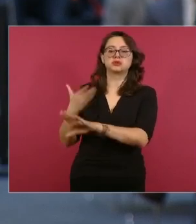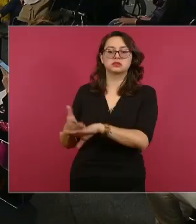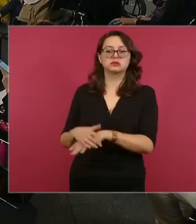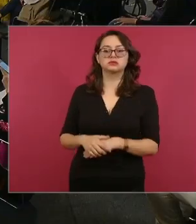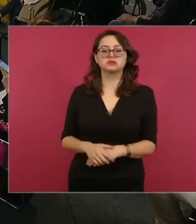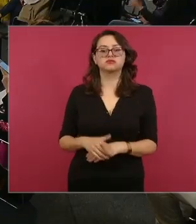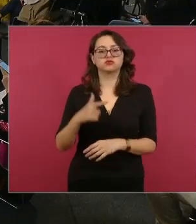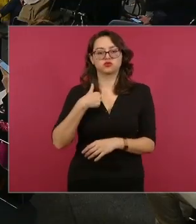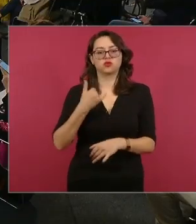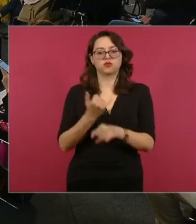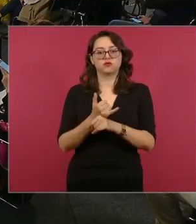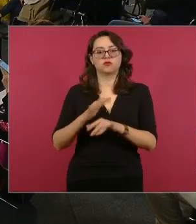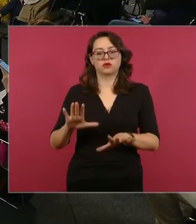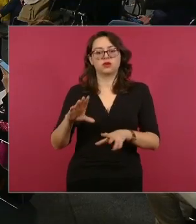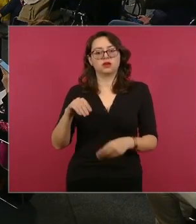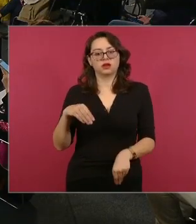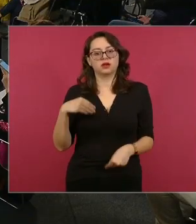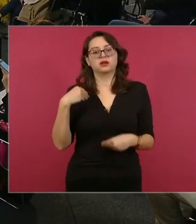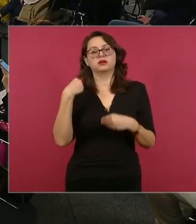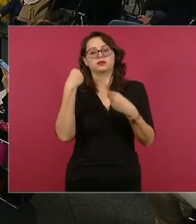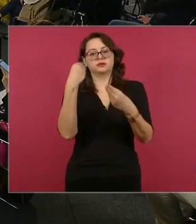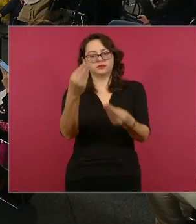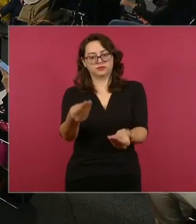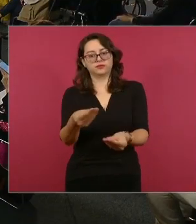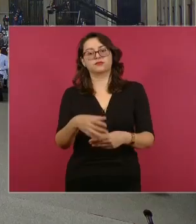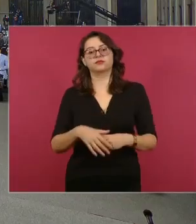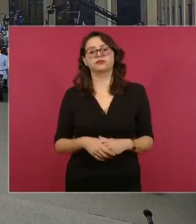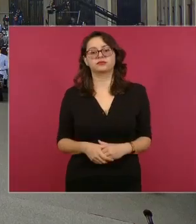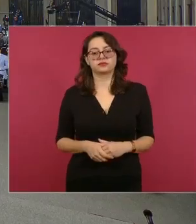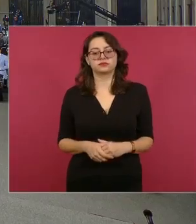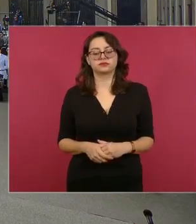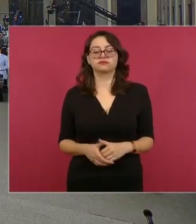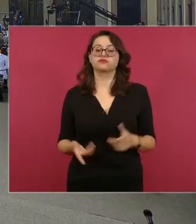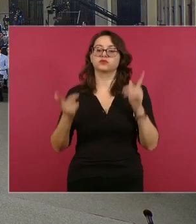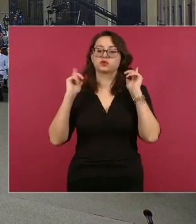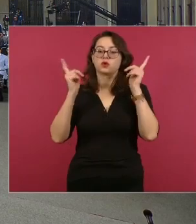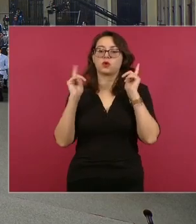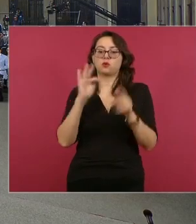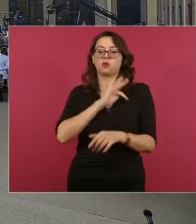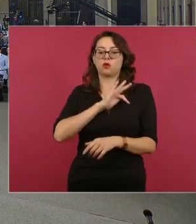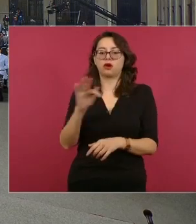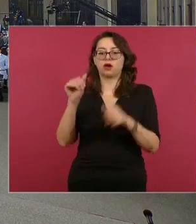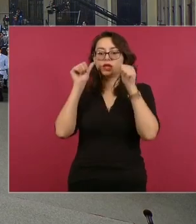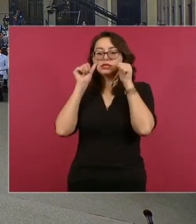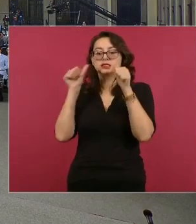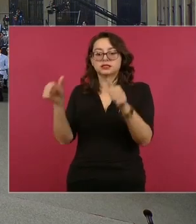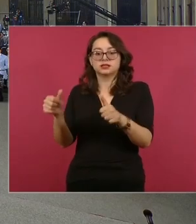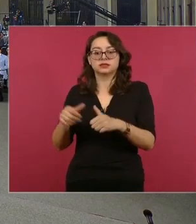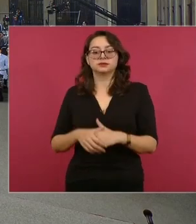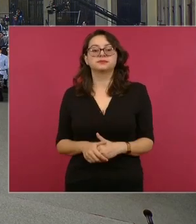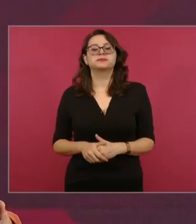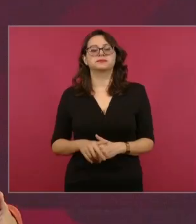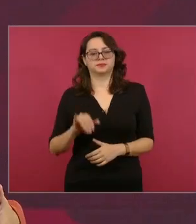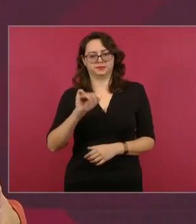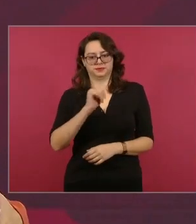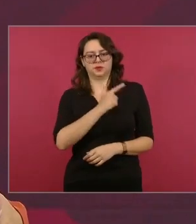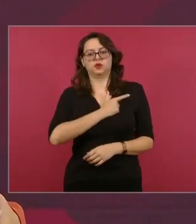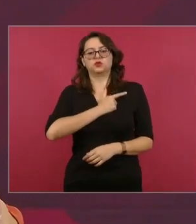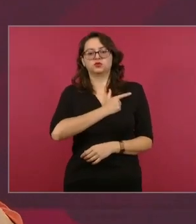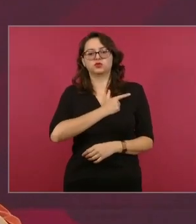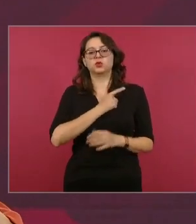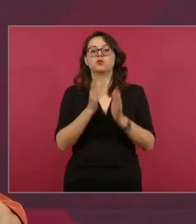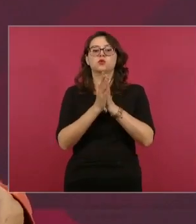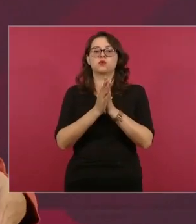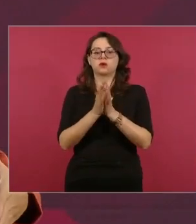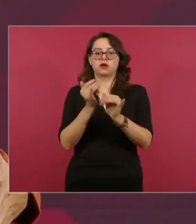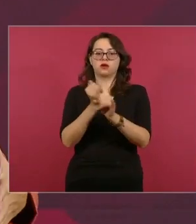envió la información completa y ojalá se pueda hacer algo. Con mucho gusto, claro que sí. Si nos dejas la